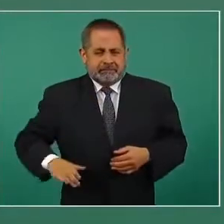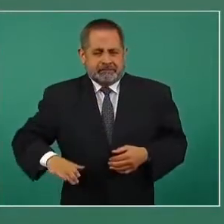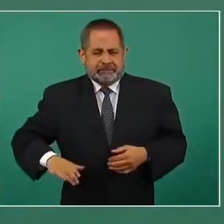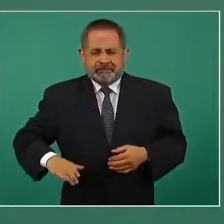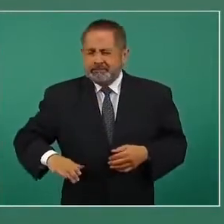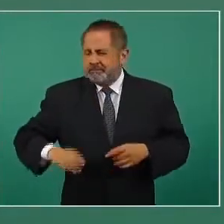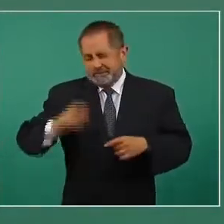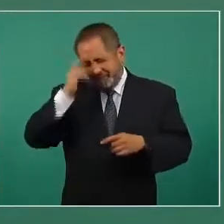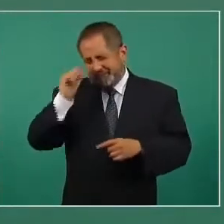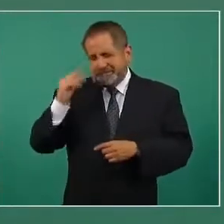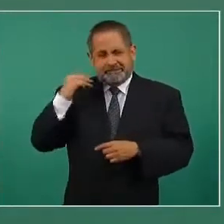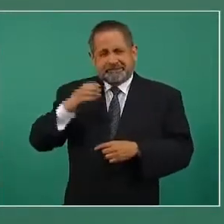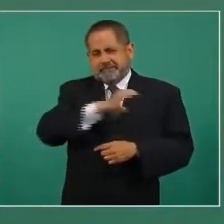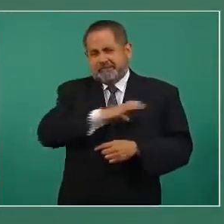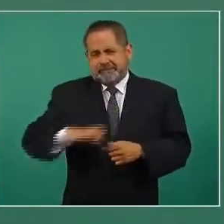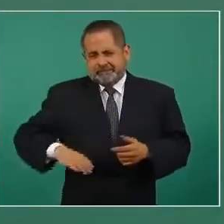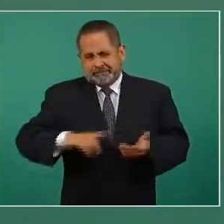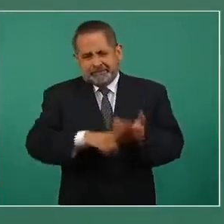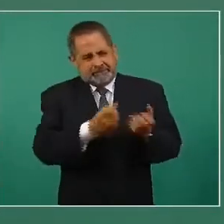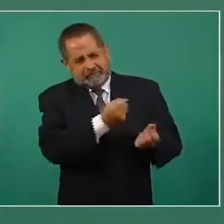hasta hace poco,